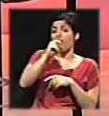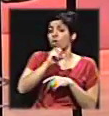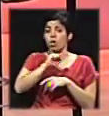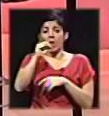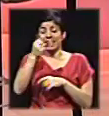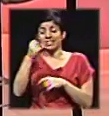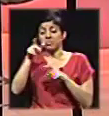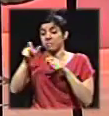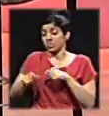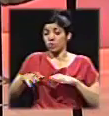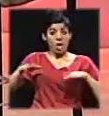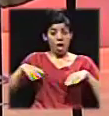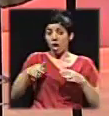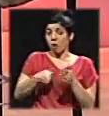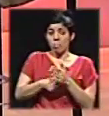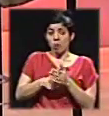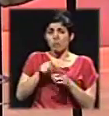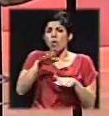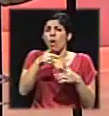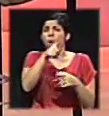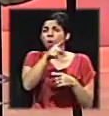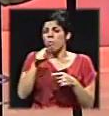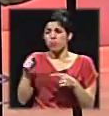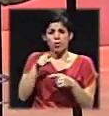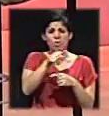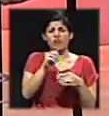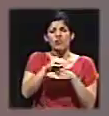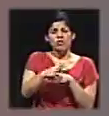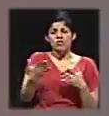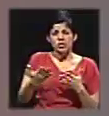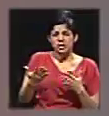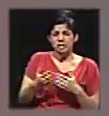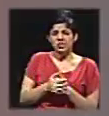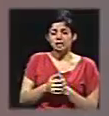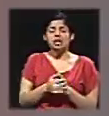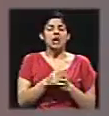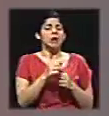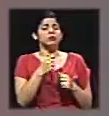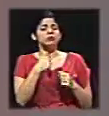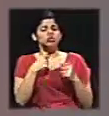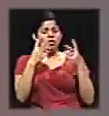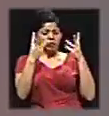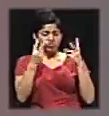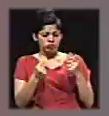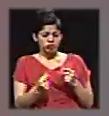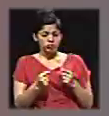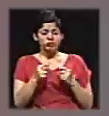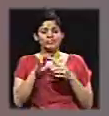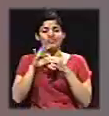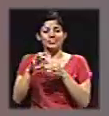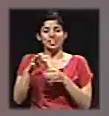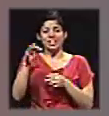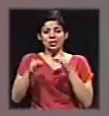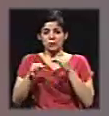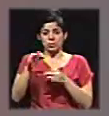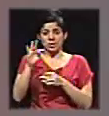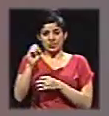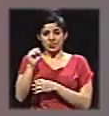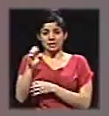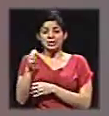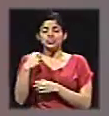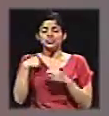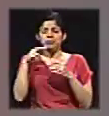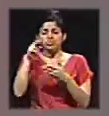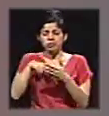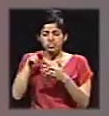lo hacen nulo o en blanco? Bueno, yo estaba haciendo algunos números con los datos del tribunal. Según el dato